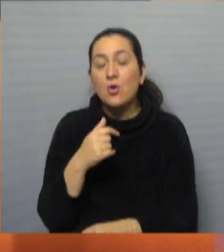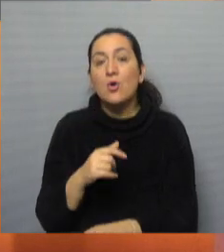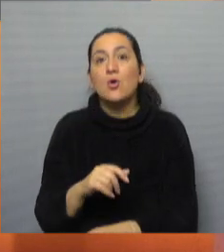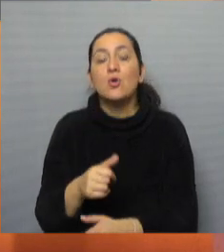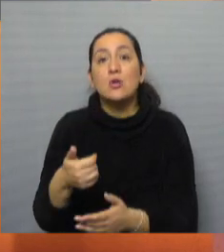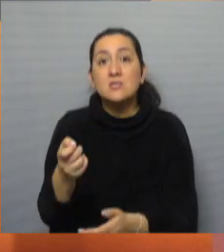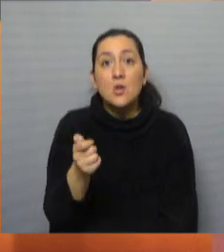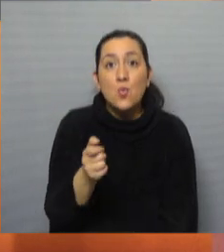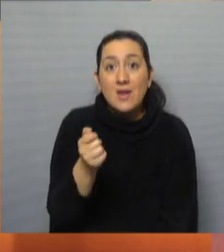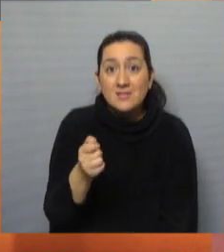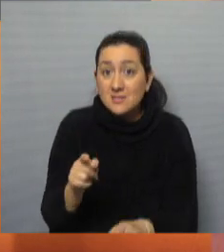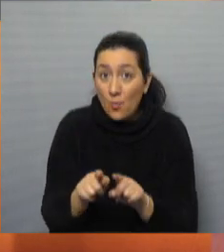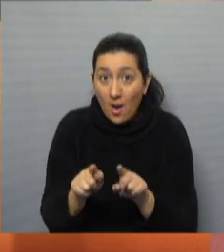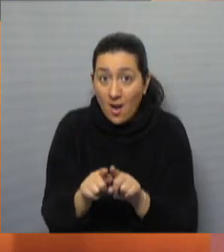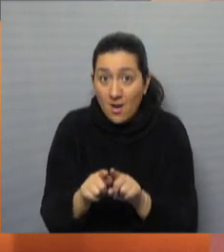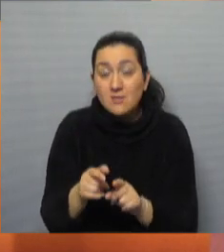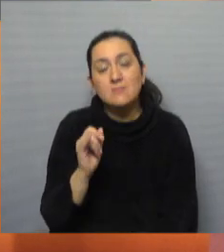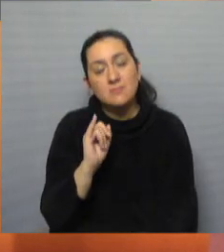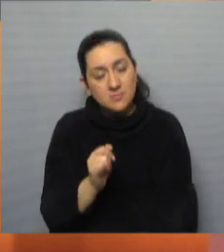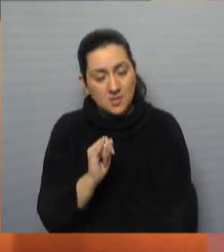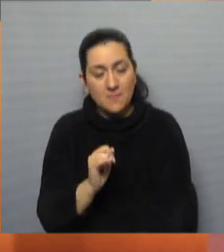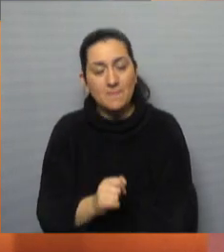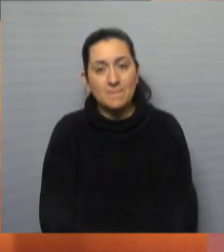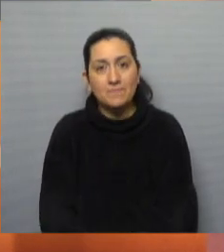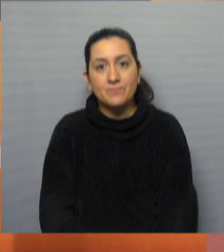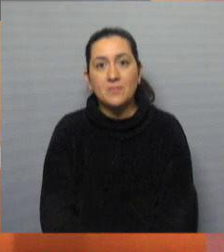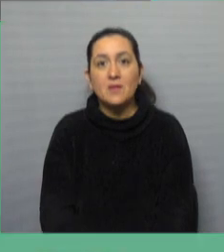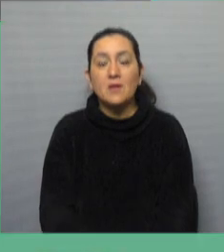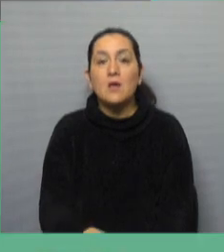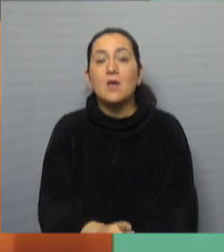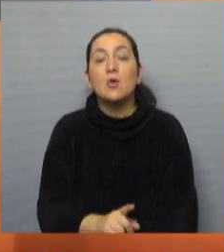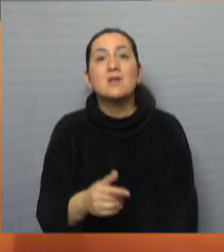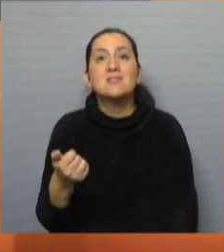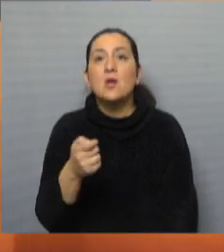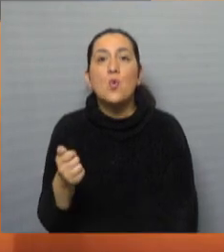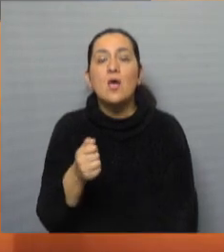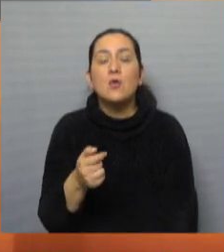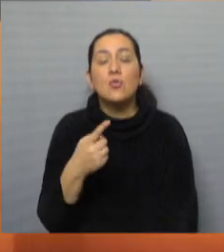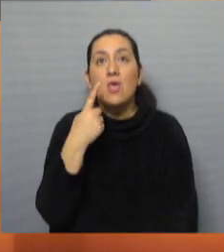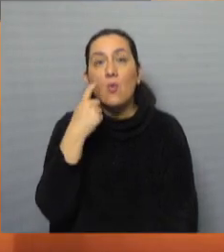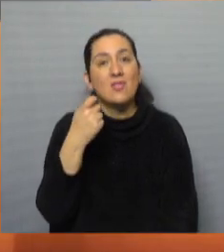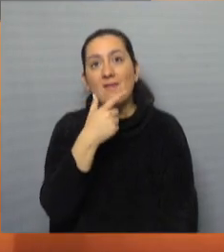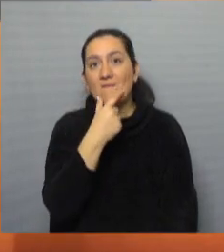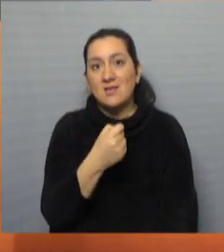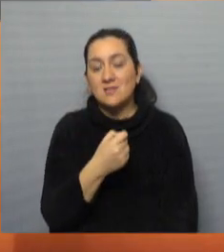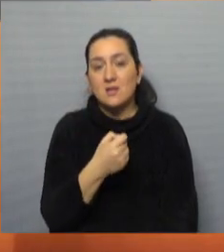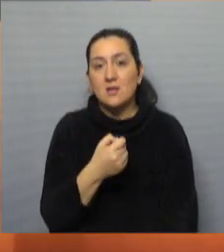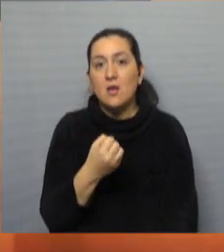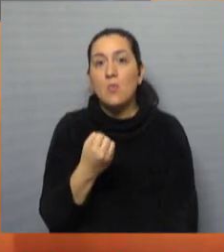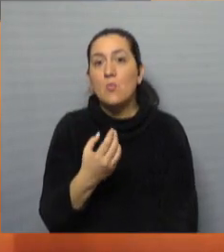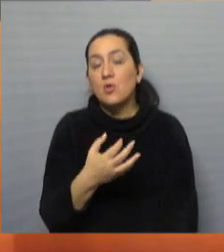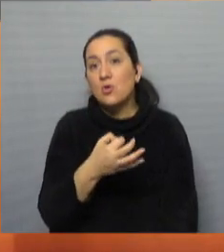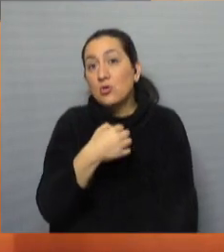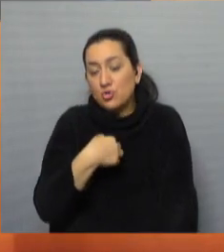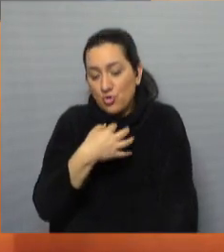con los celulares pasaría lo mismo si éste no es tan evidente no es tan evidente porque esto que decía